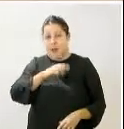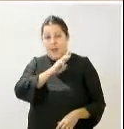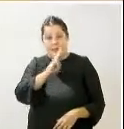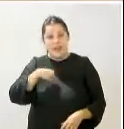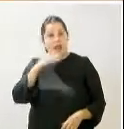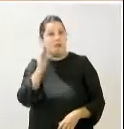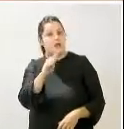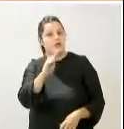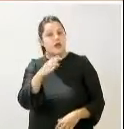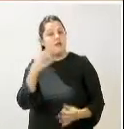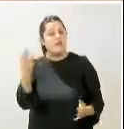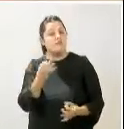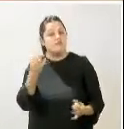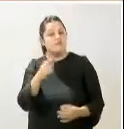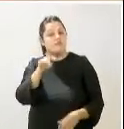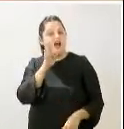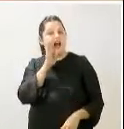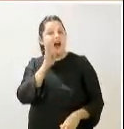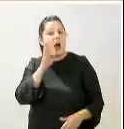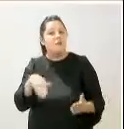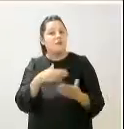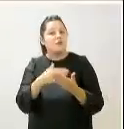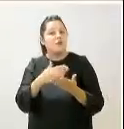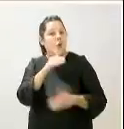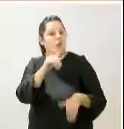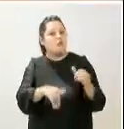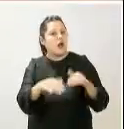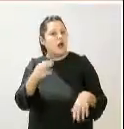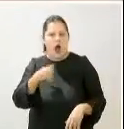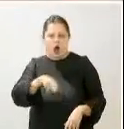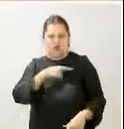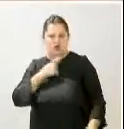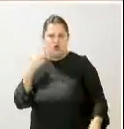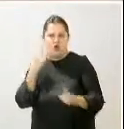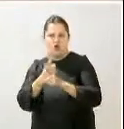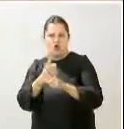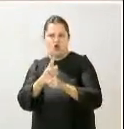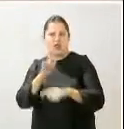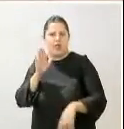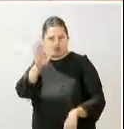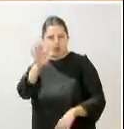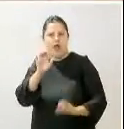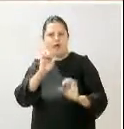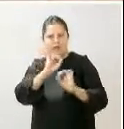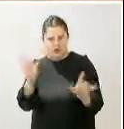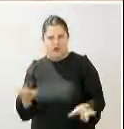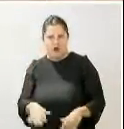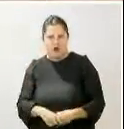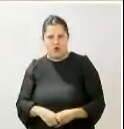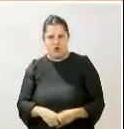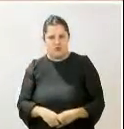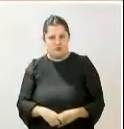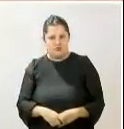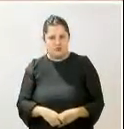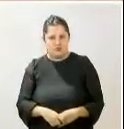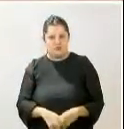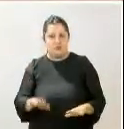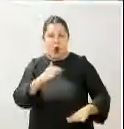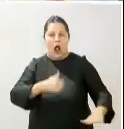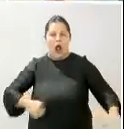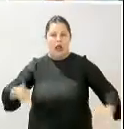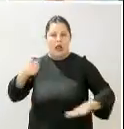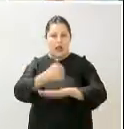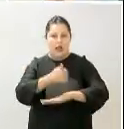votar en esta proposición no de ley y me dicen, hombre, nosotros estamos en contra de los nazis. Claro, están en contra de los nazis, no del alzamiento